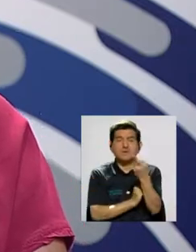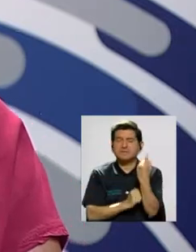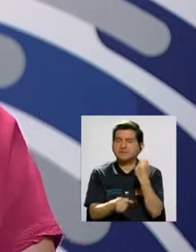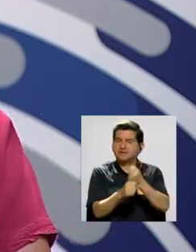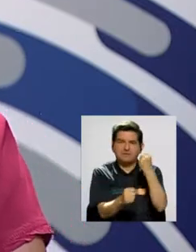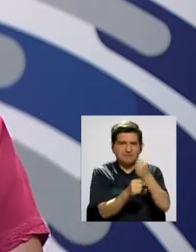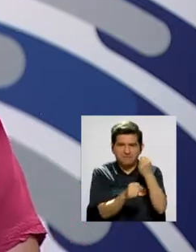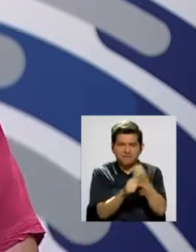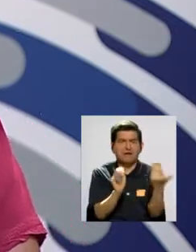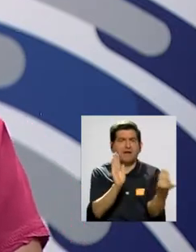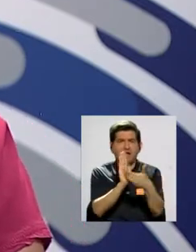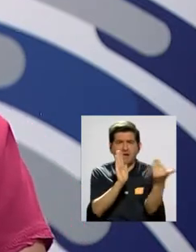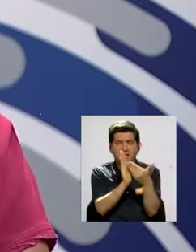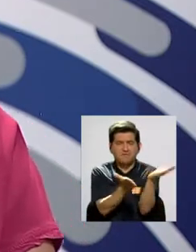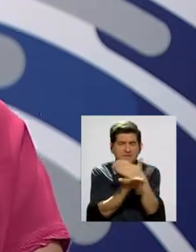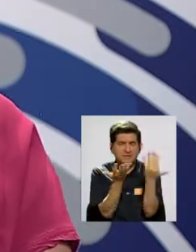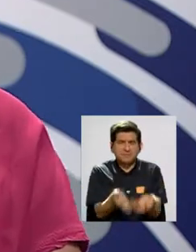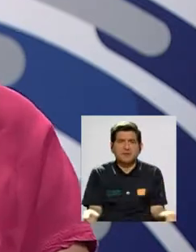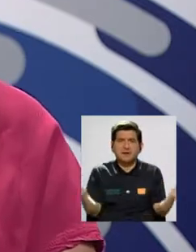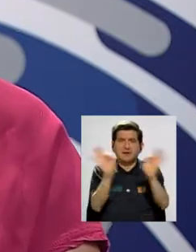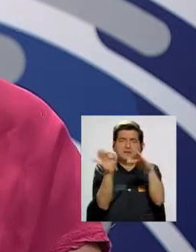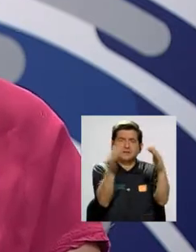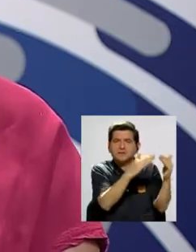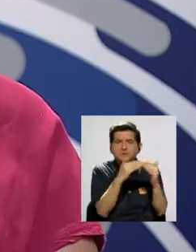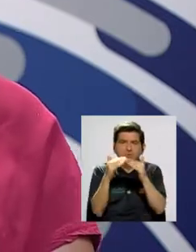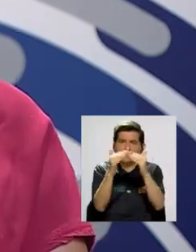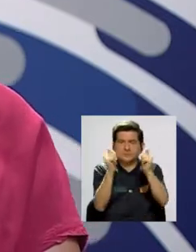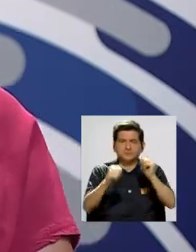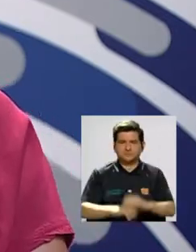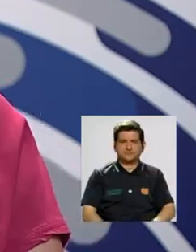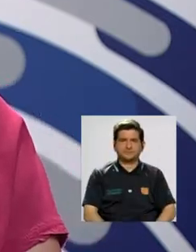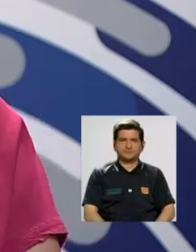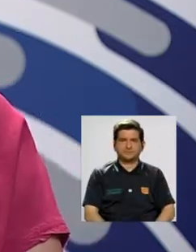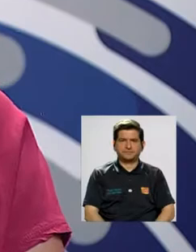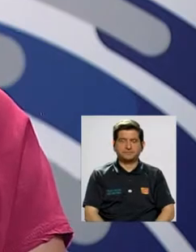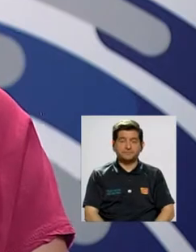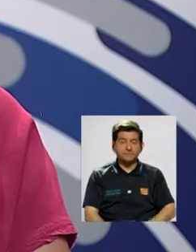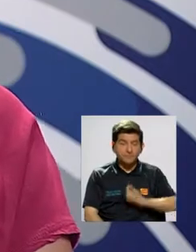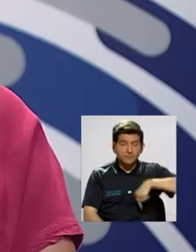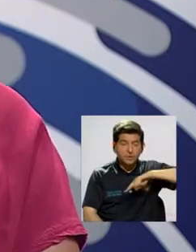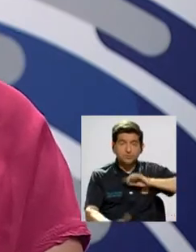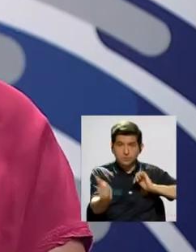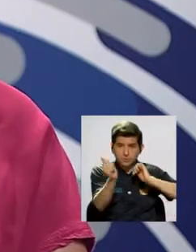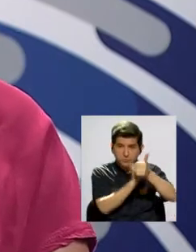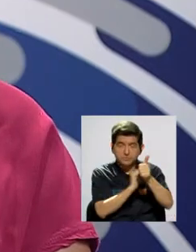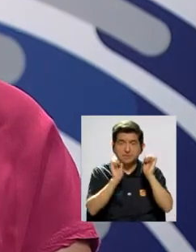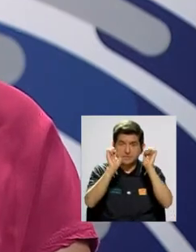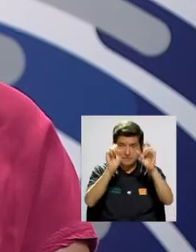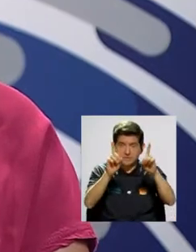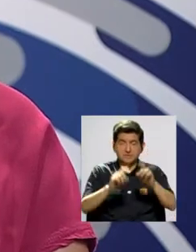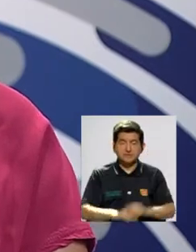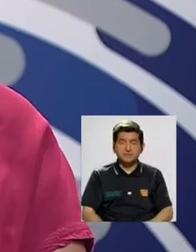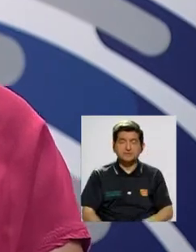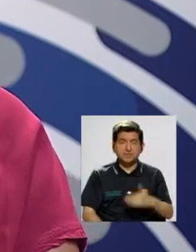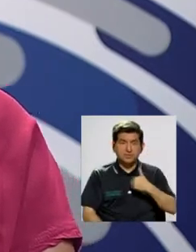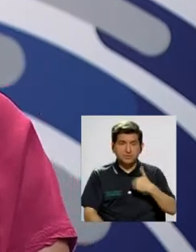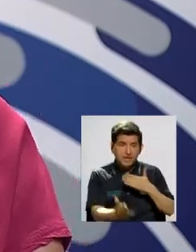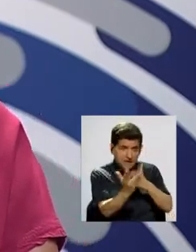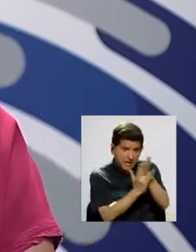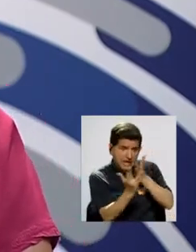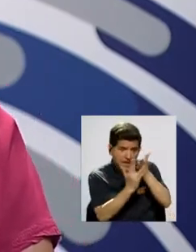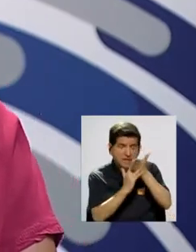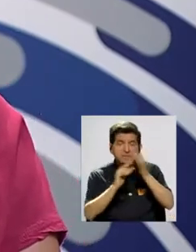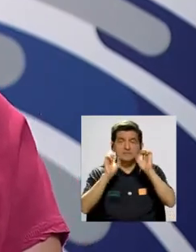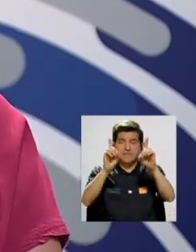desempleo, porque afecta a una parte importante de la población. Queremos superar la educación, o sea, tener acceso a una educación